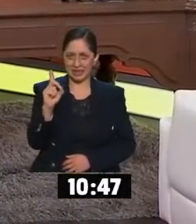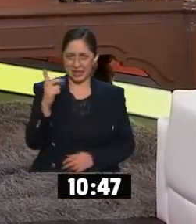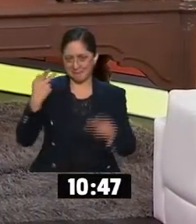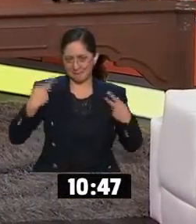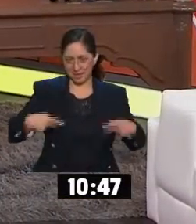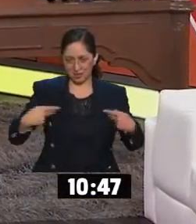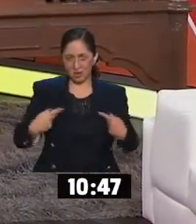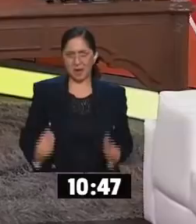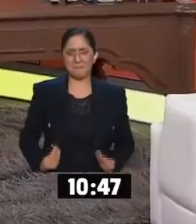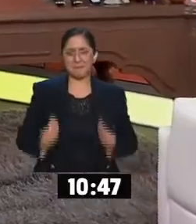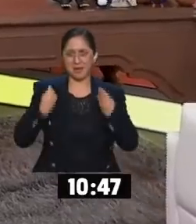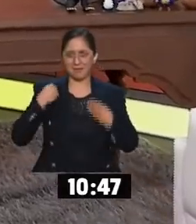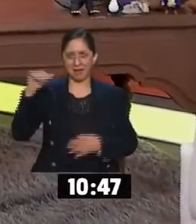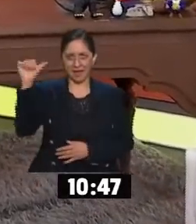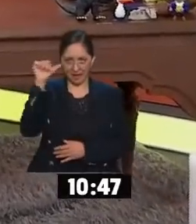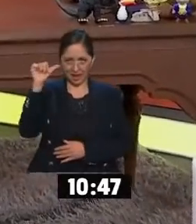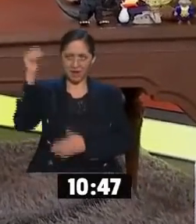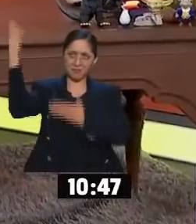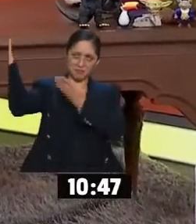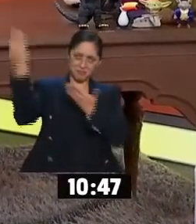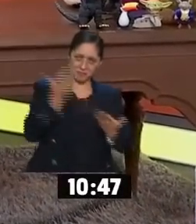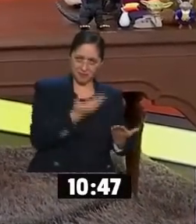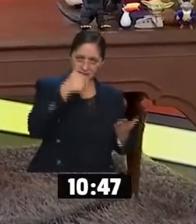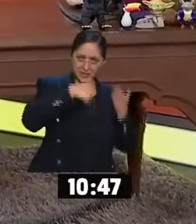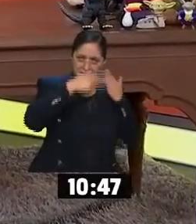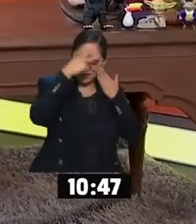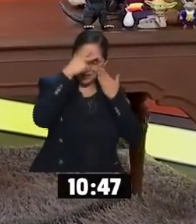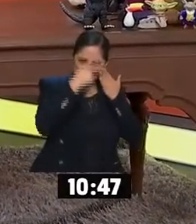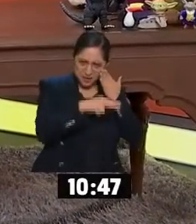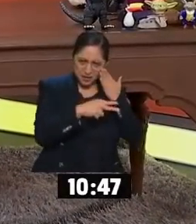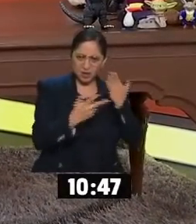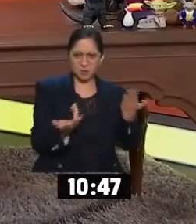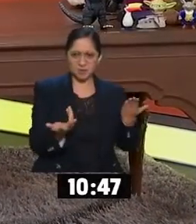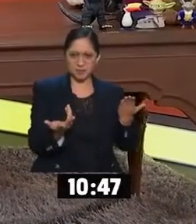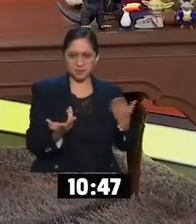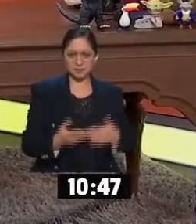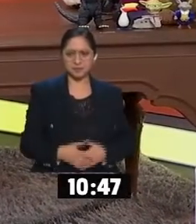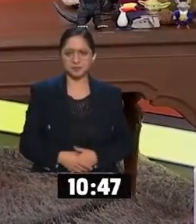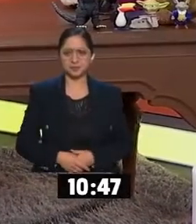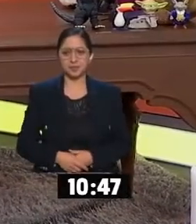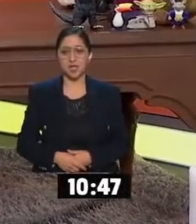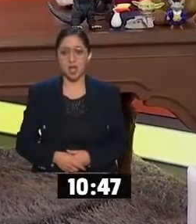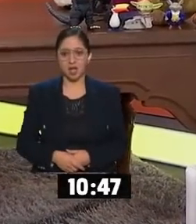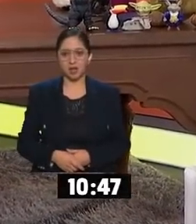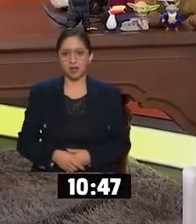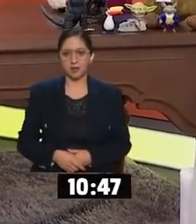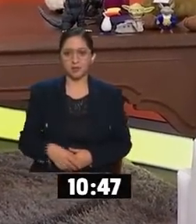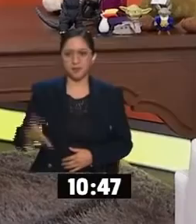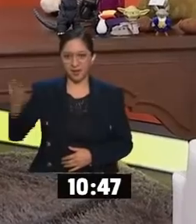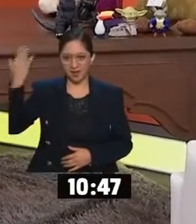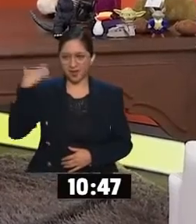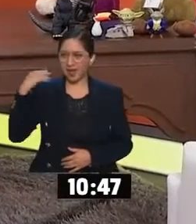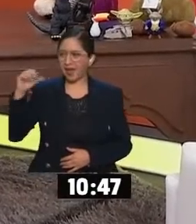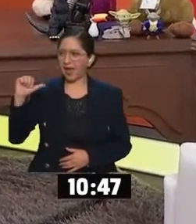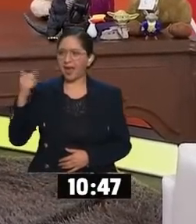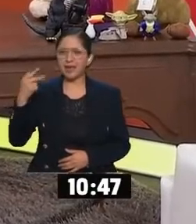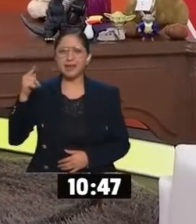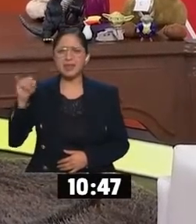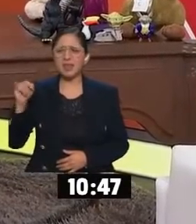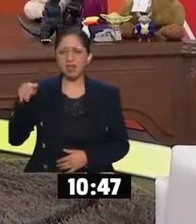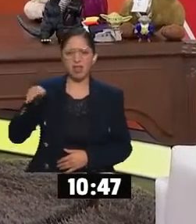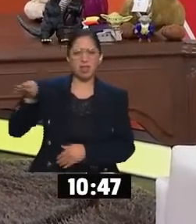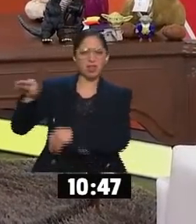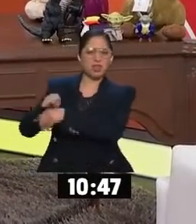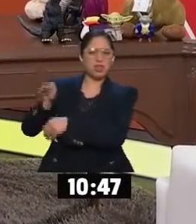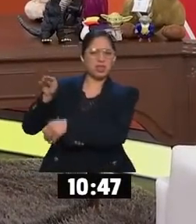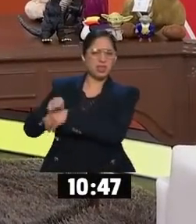afganos? Mientras le patea en la cabeza a refugiados haitianos, ¿verdad? ¿Te acuerdas lo que te dije el otro día? Sí, señora. Pero